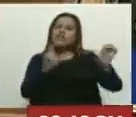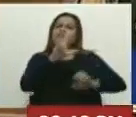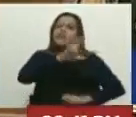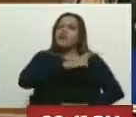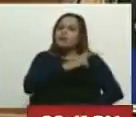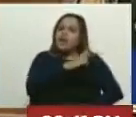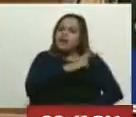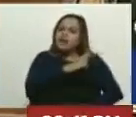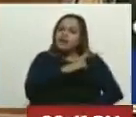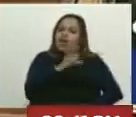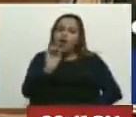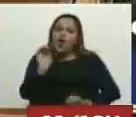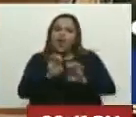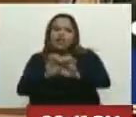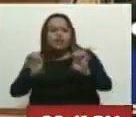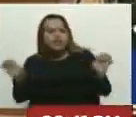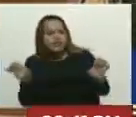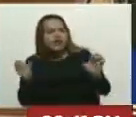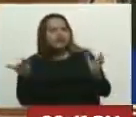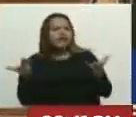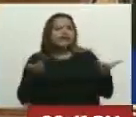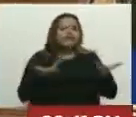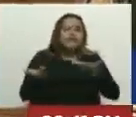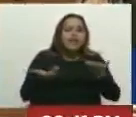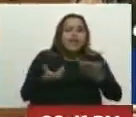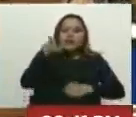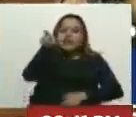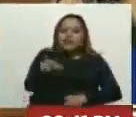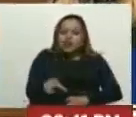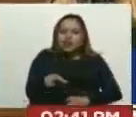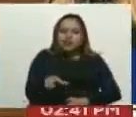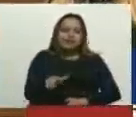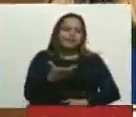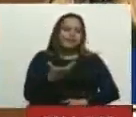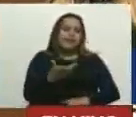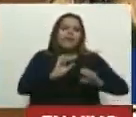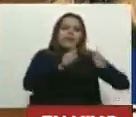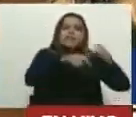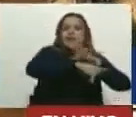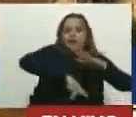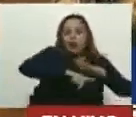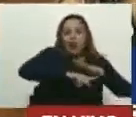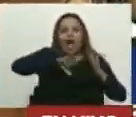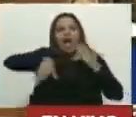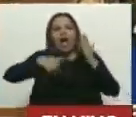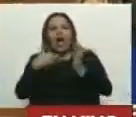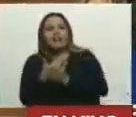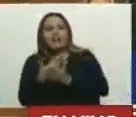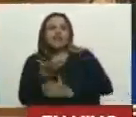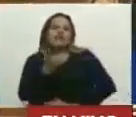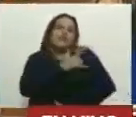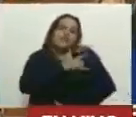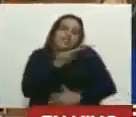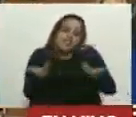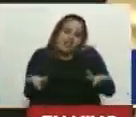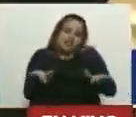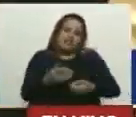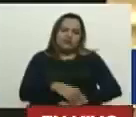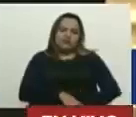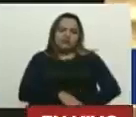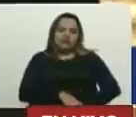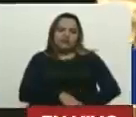no necesariamente una escolaridad que lleve a la persona desde el preescolar hasta una determinada carrera